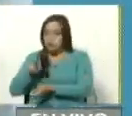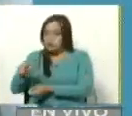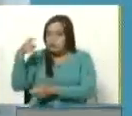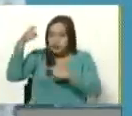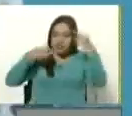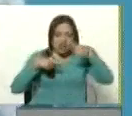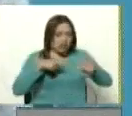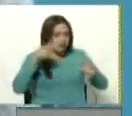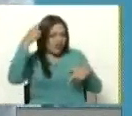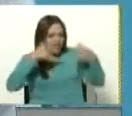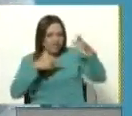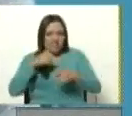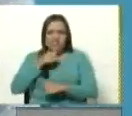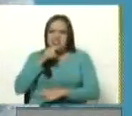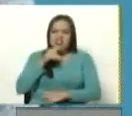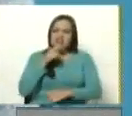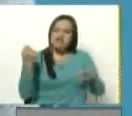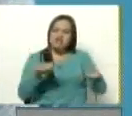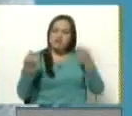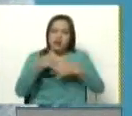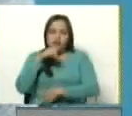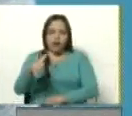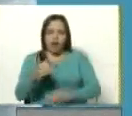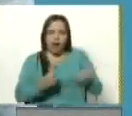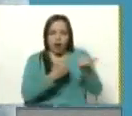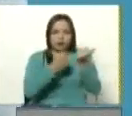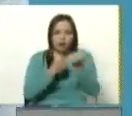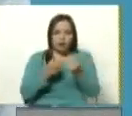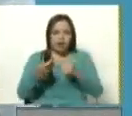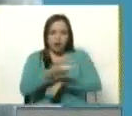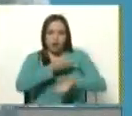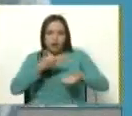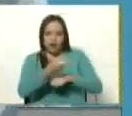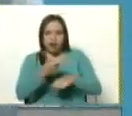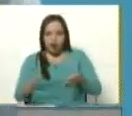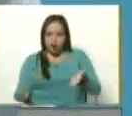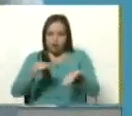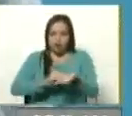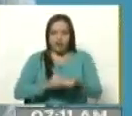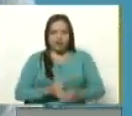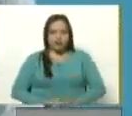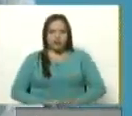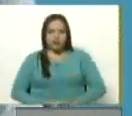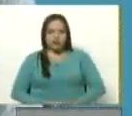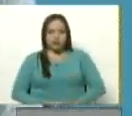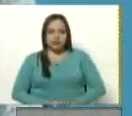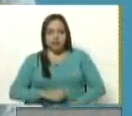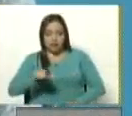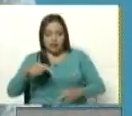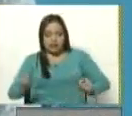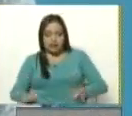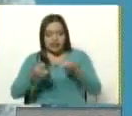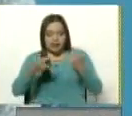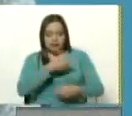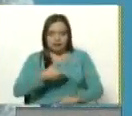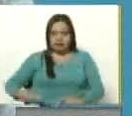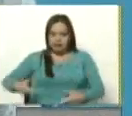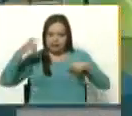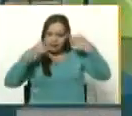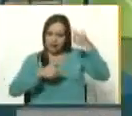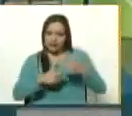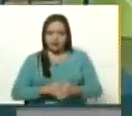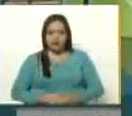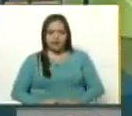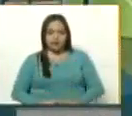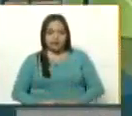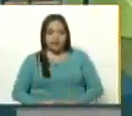contra todo el que estaba difundiendo alguna información a favor de la retoma del poder y bueno, y de la recuperación del comandante Chávez. Ahora, ¿esa situación